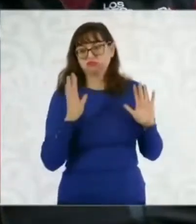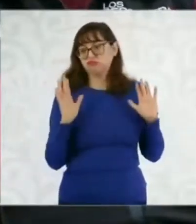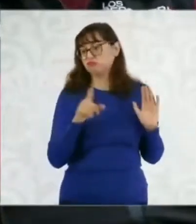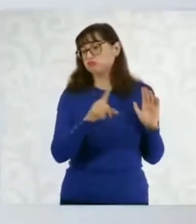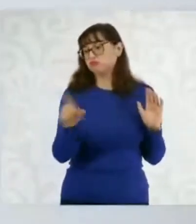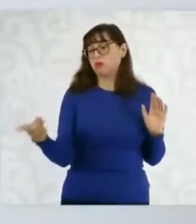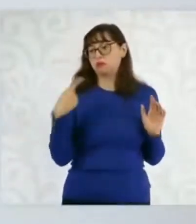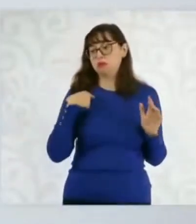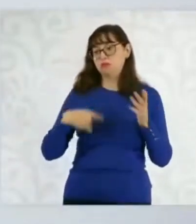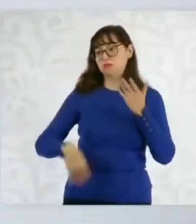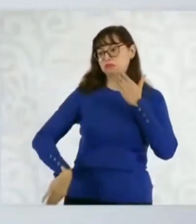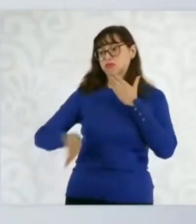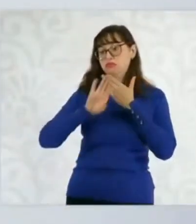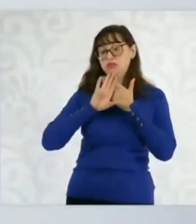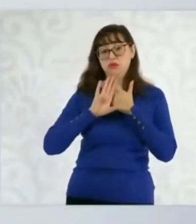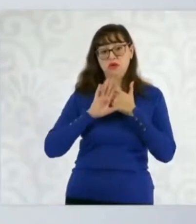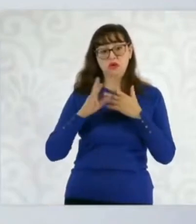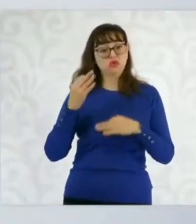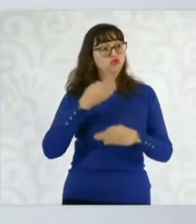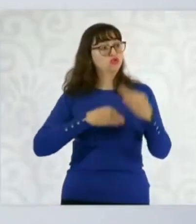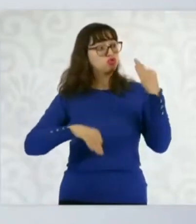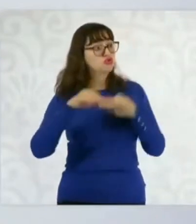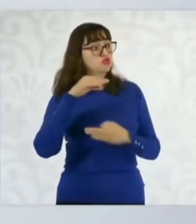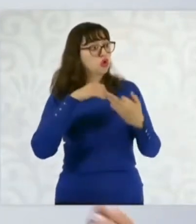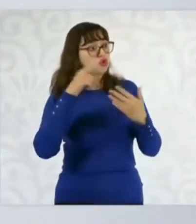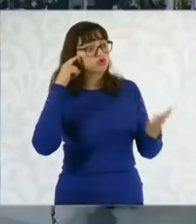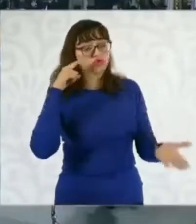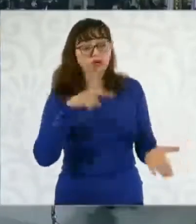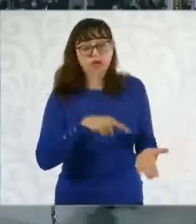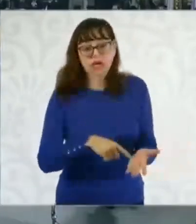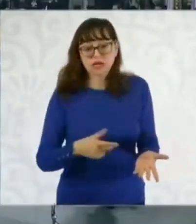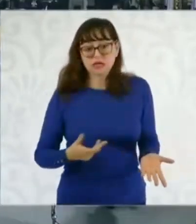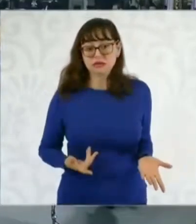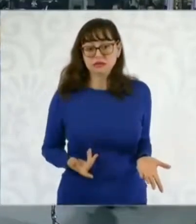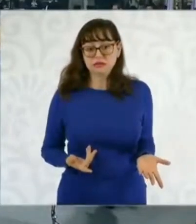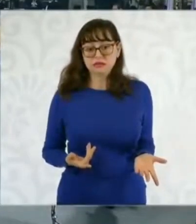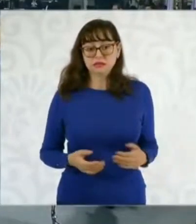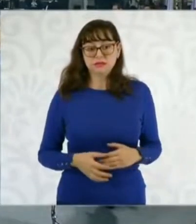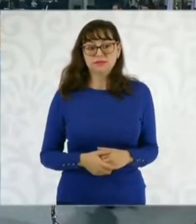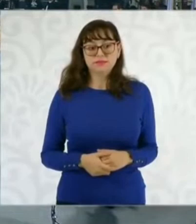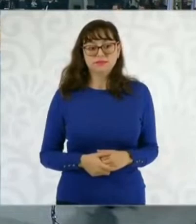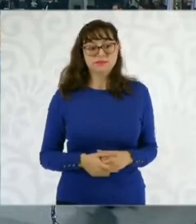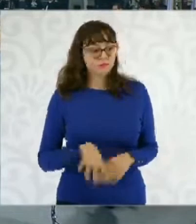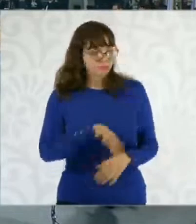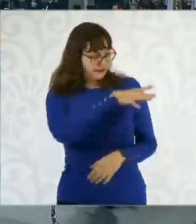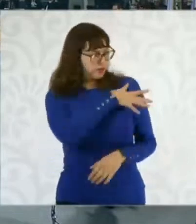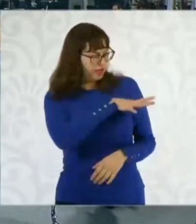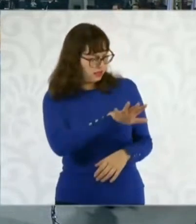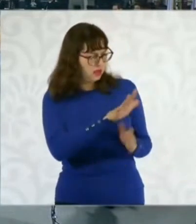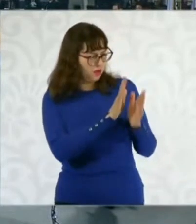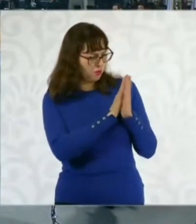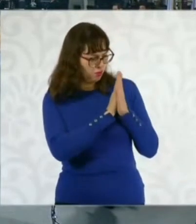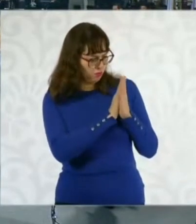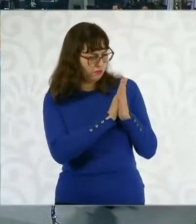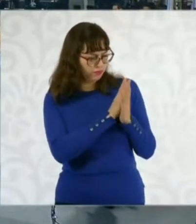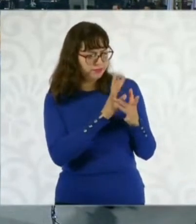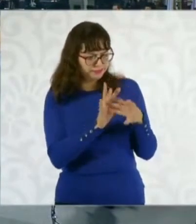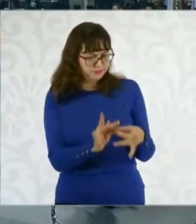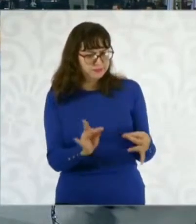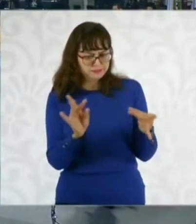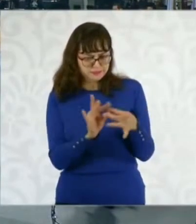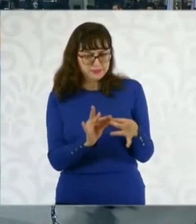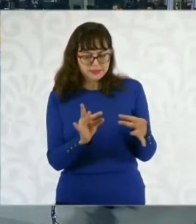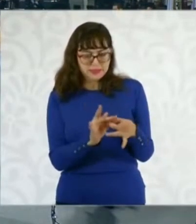cierta. Sí. General, ¿quiere explicar cuando pasa un caso así cómo se da vista a